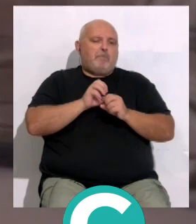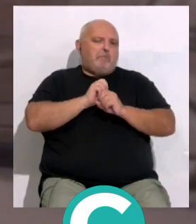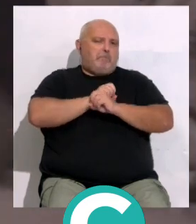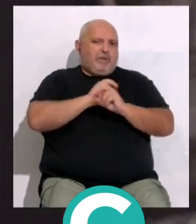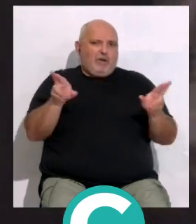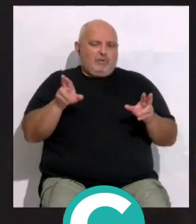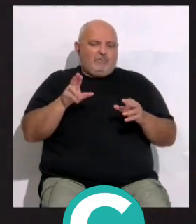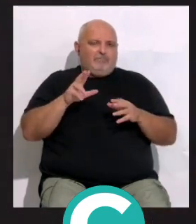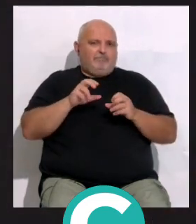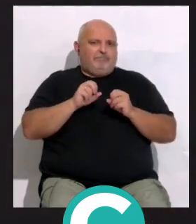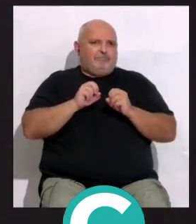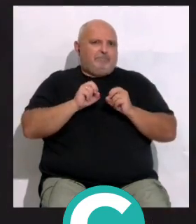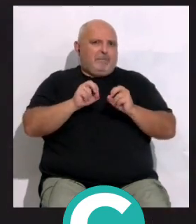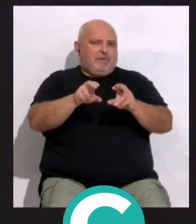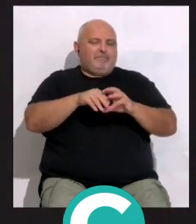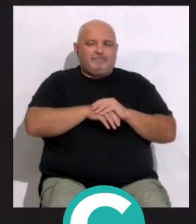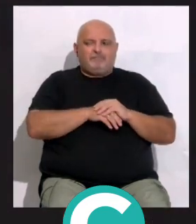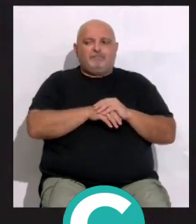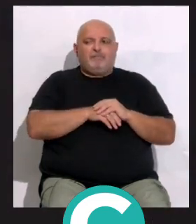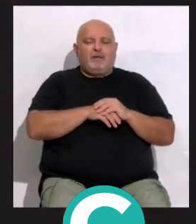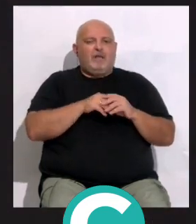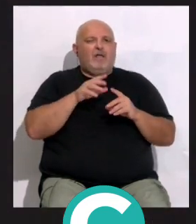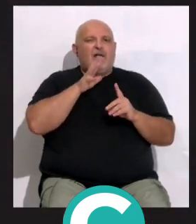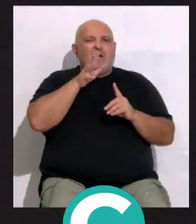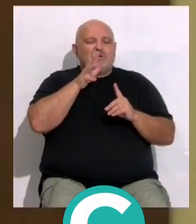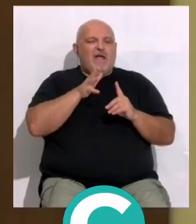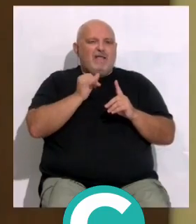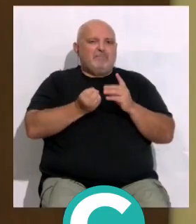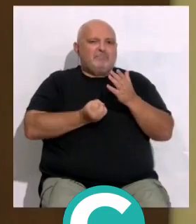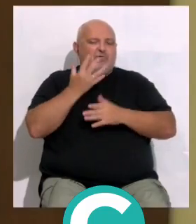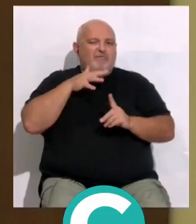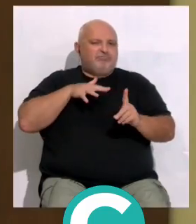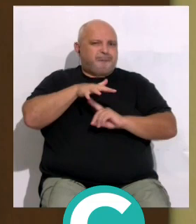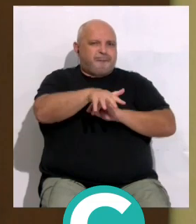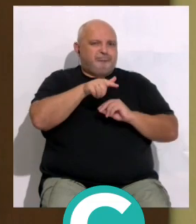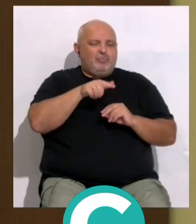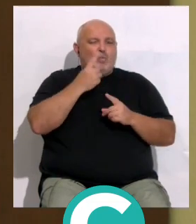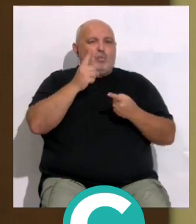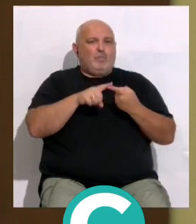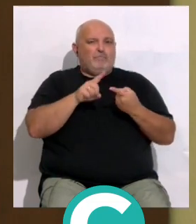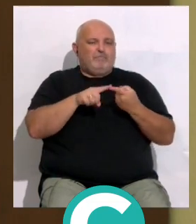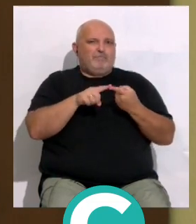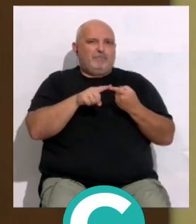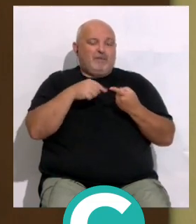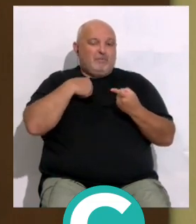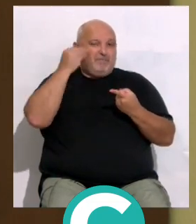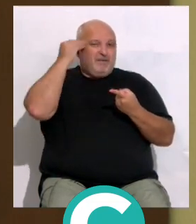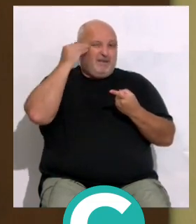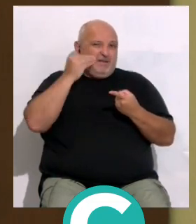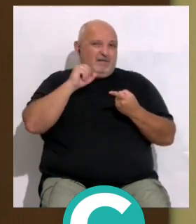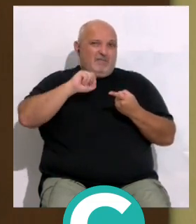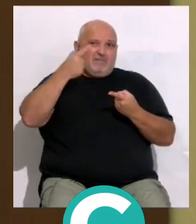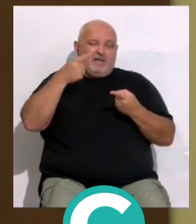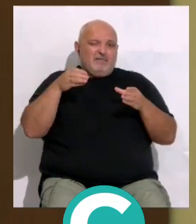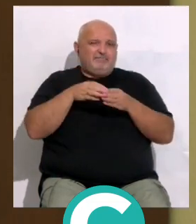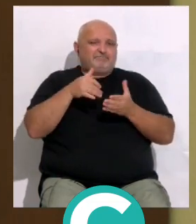acelerarlo. Yo creo que ha habido varios factores que han influido. Uno, yo creo que el